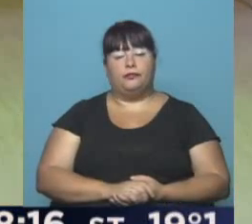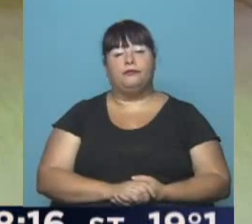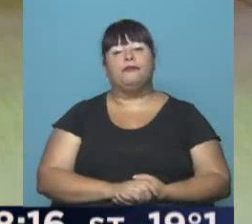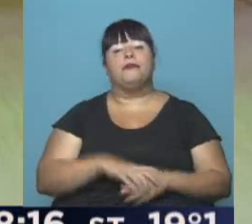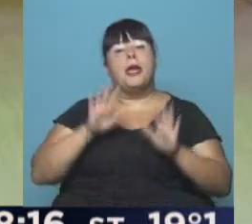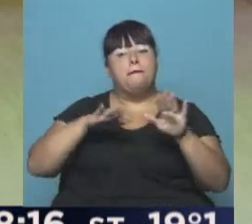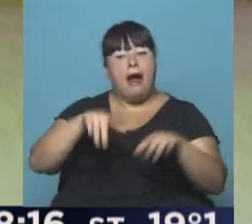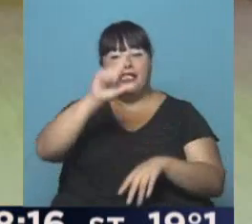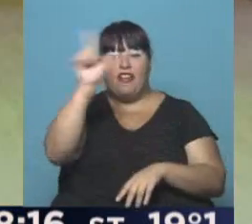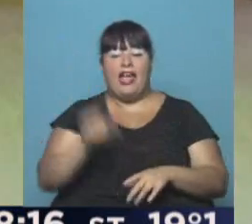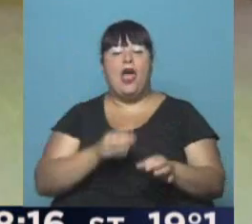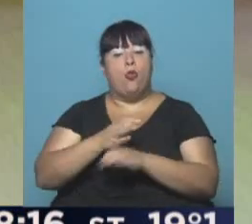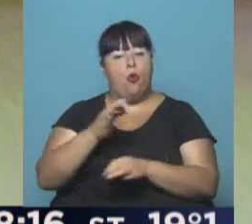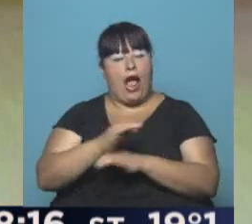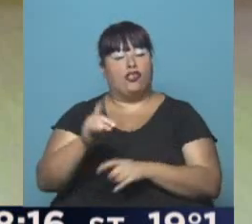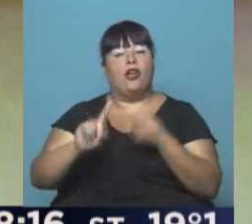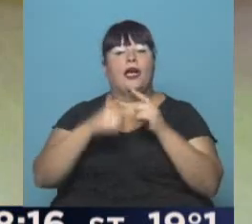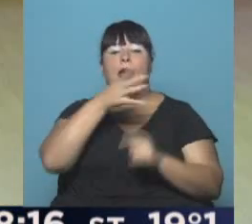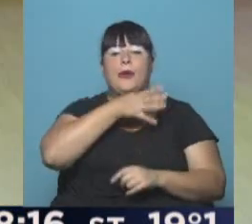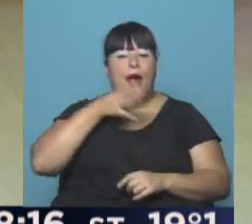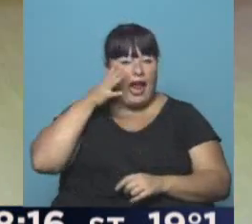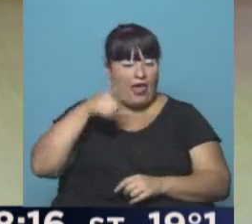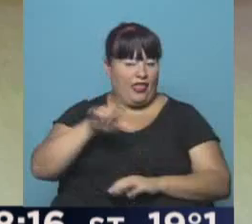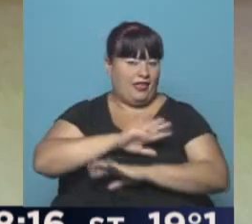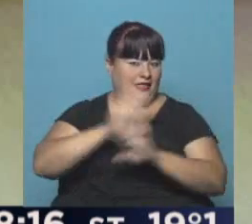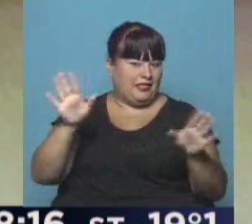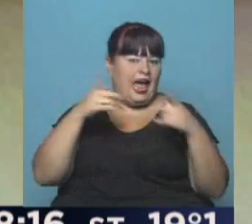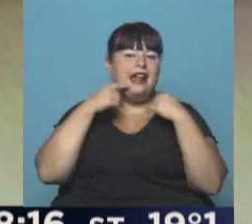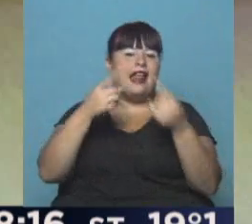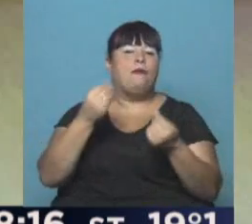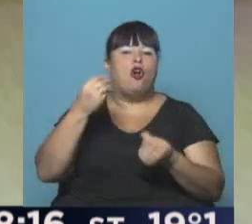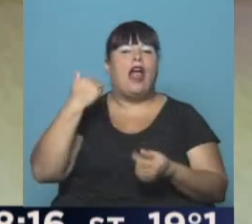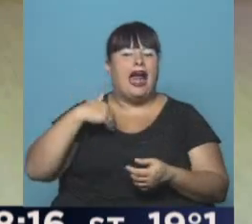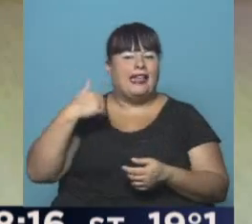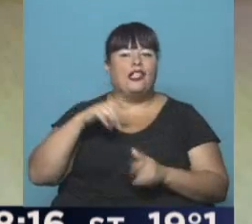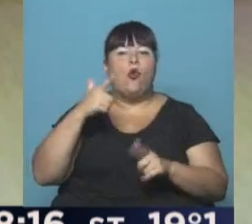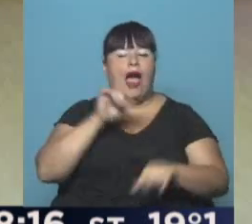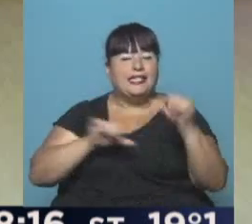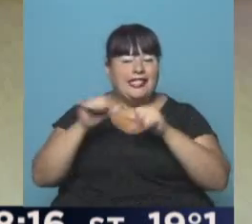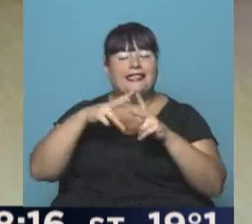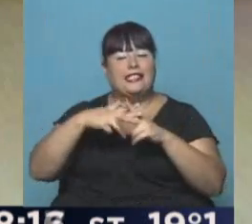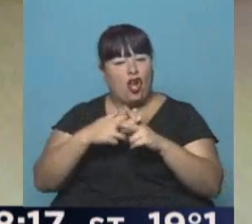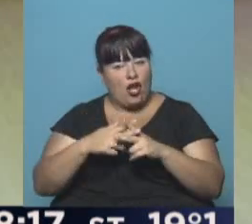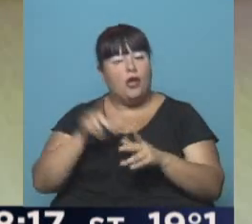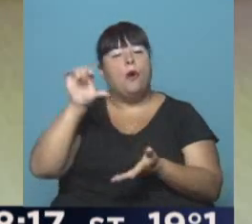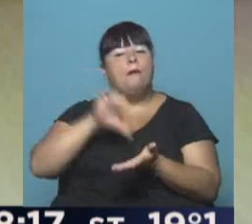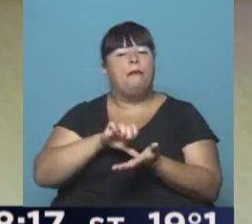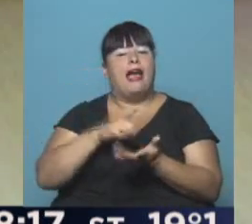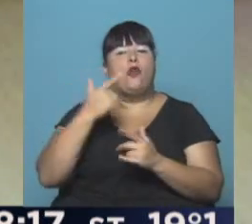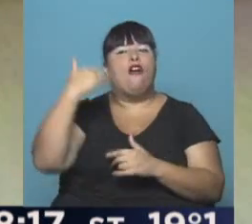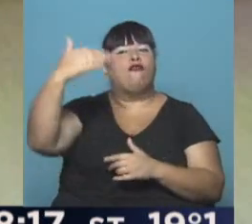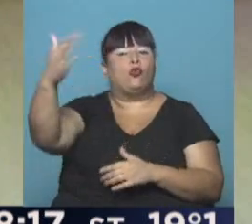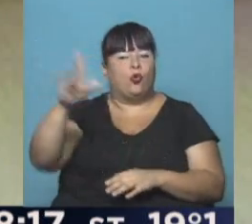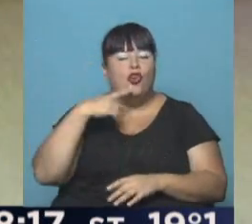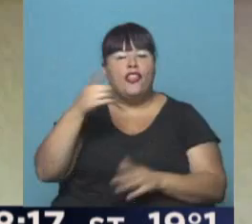Y la Marcha Federal de Educación, convocada por Baradel, esto ya es un reclamo porque un país sin ciencia y tecnología es un país sin destino, dijo.